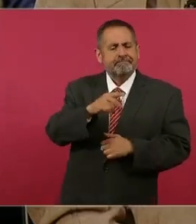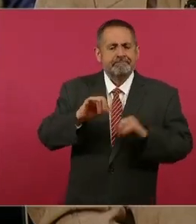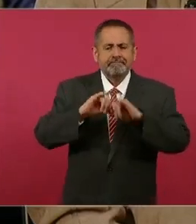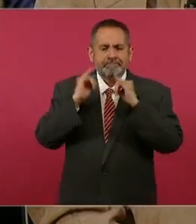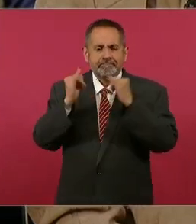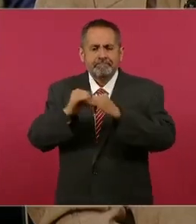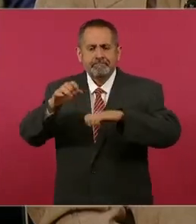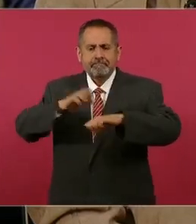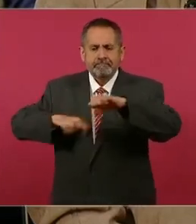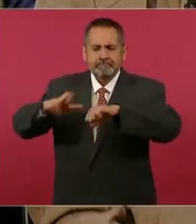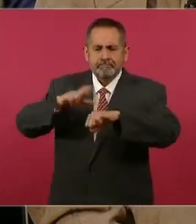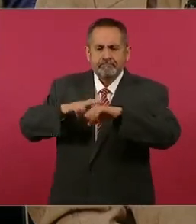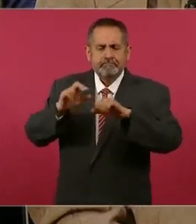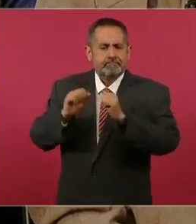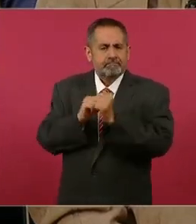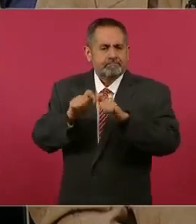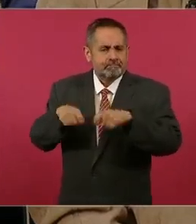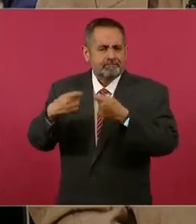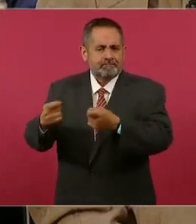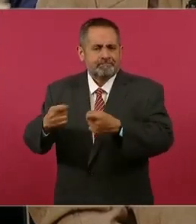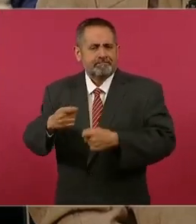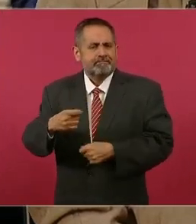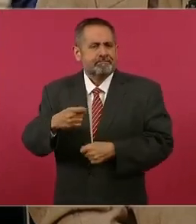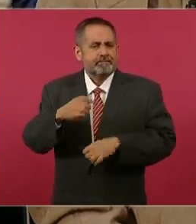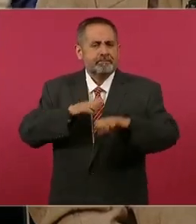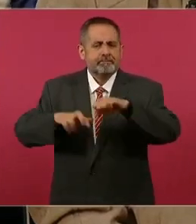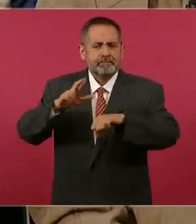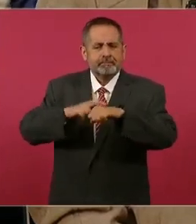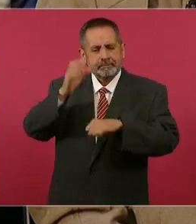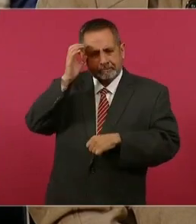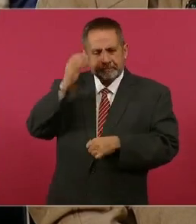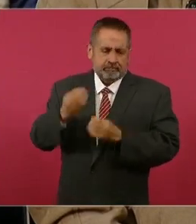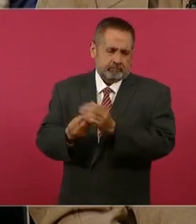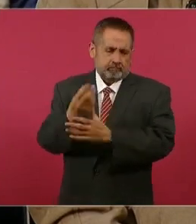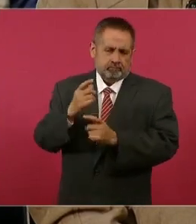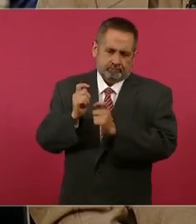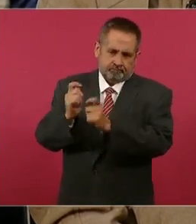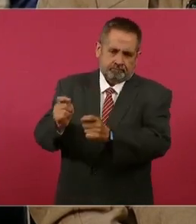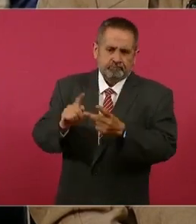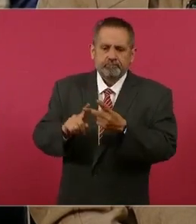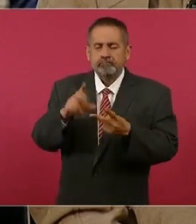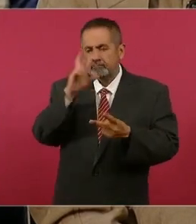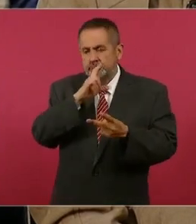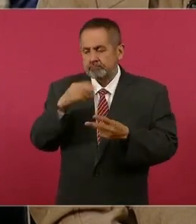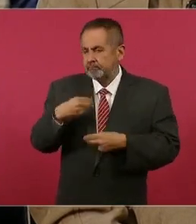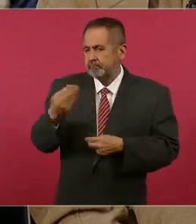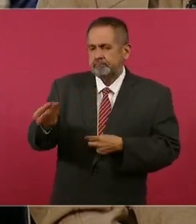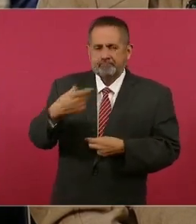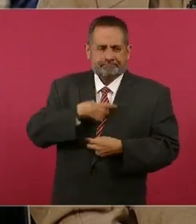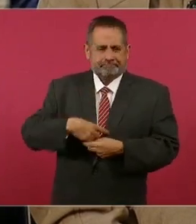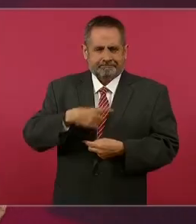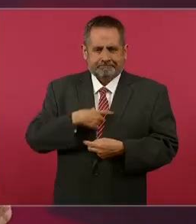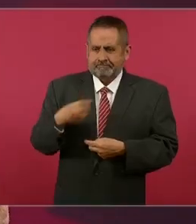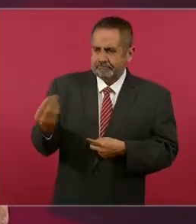nuevas credenciales con el embajador de China, que es nuevo, y también con el embajador de Rusia. Si hubo